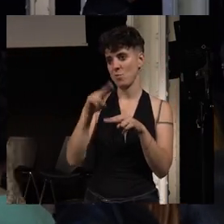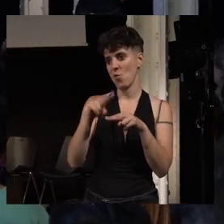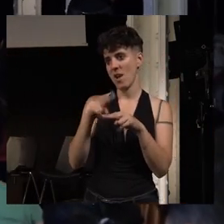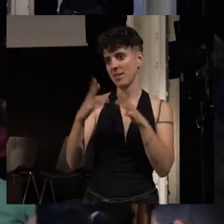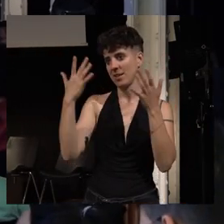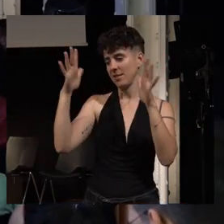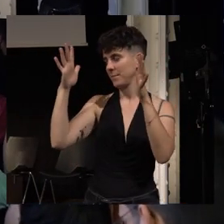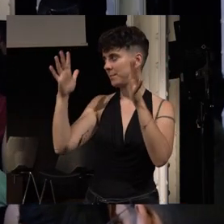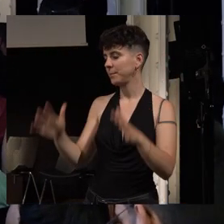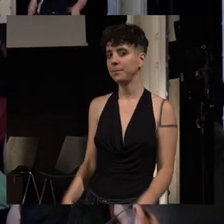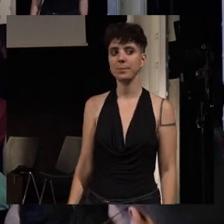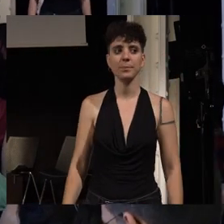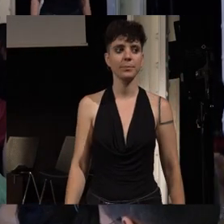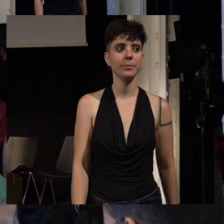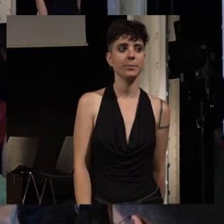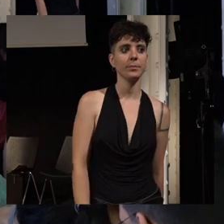Eva.